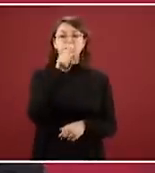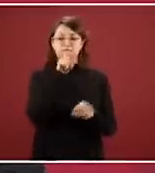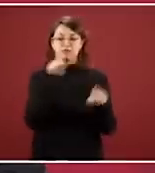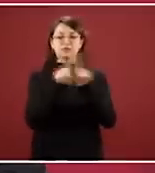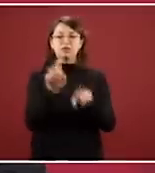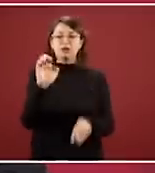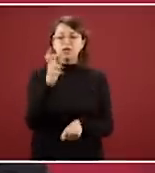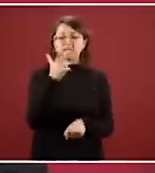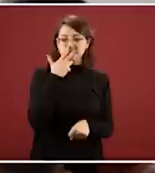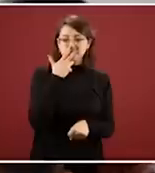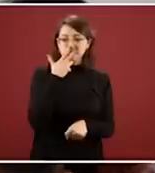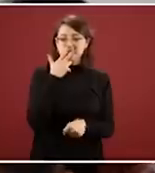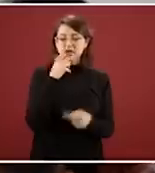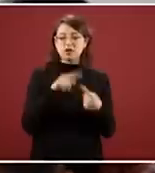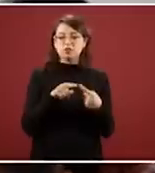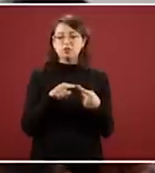Voy a ir